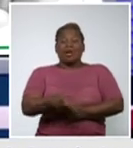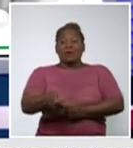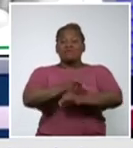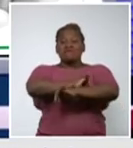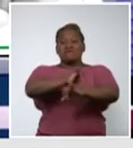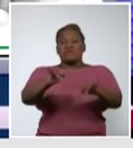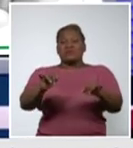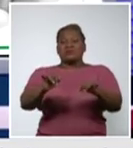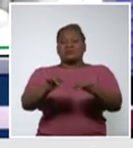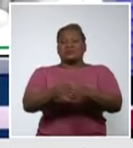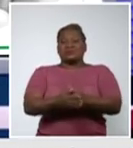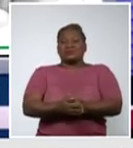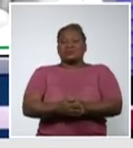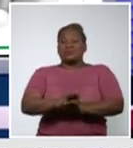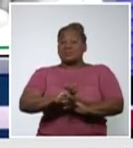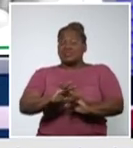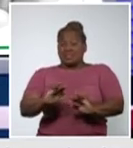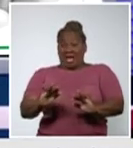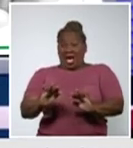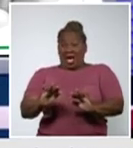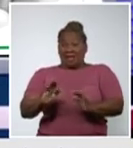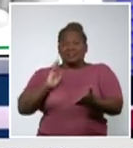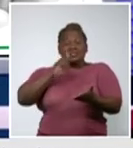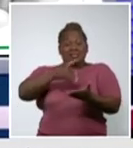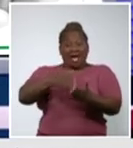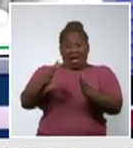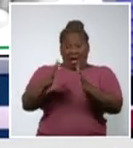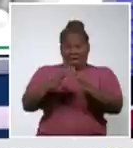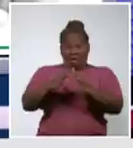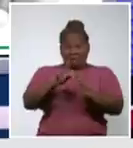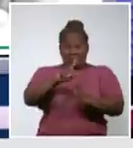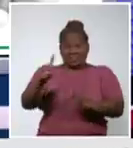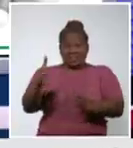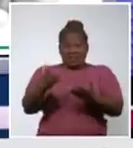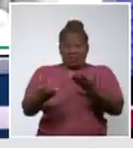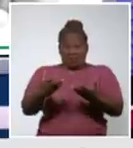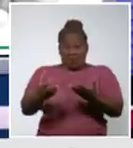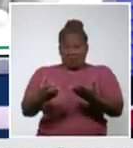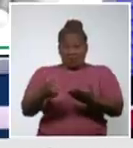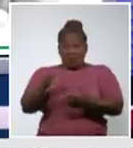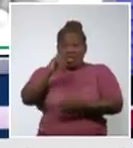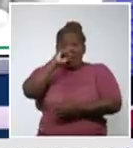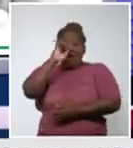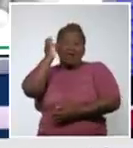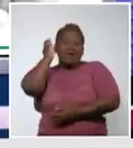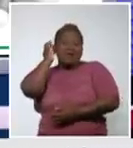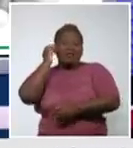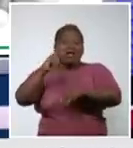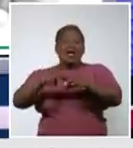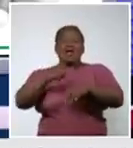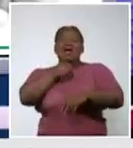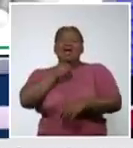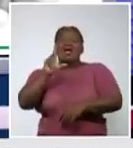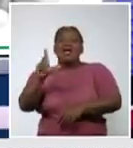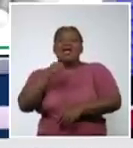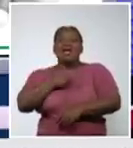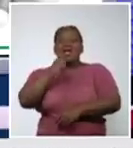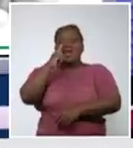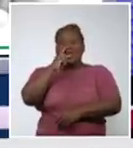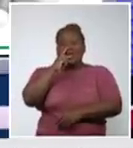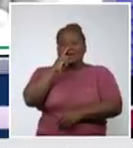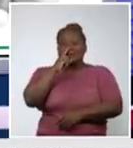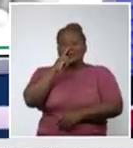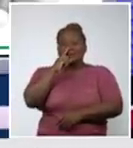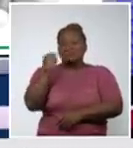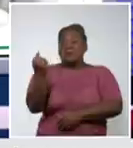de que ya arribó a su casa en Cienfuegos. Qué bien. Helen, lo conversábamos usted y yo bien temprano en la mañana. Helen es la